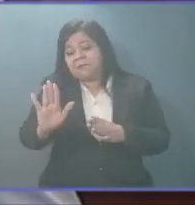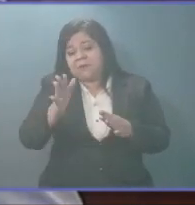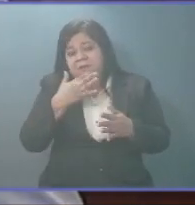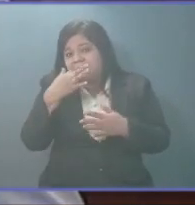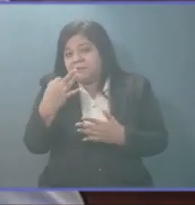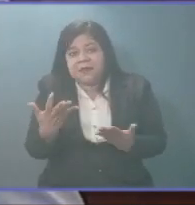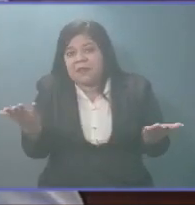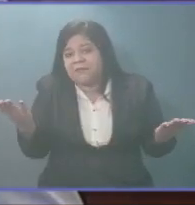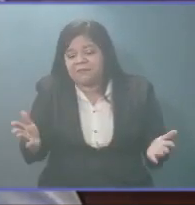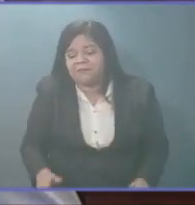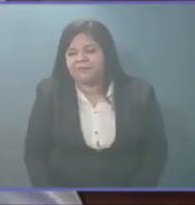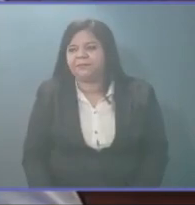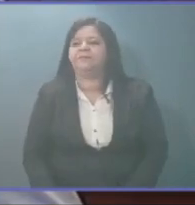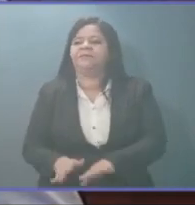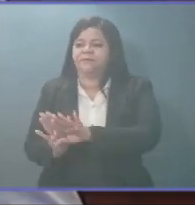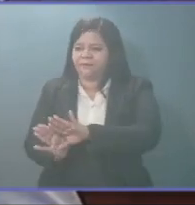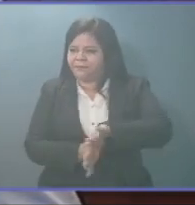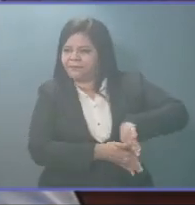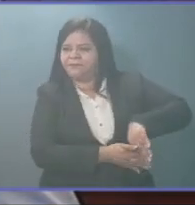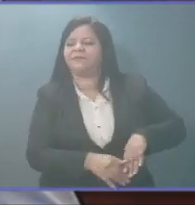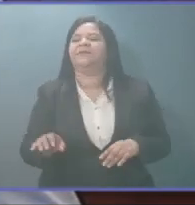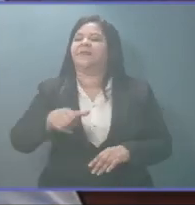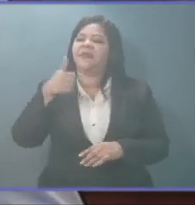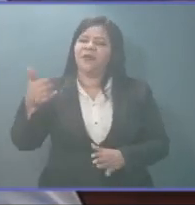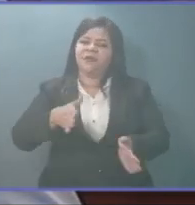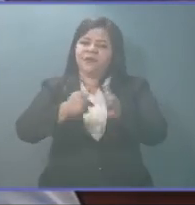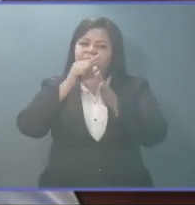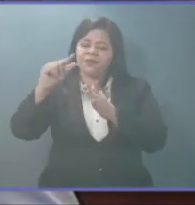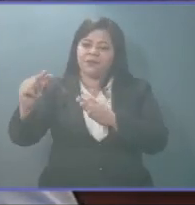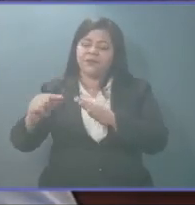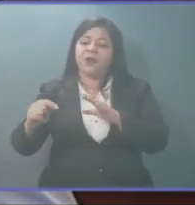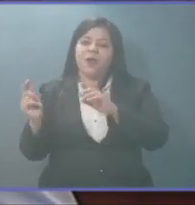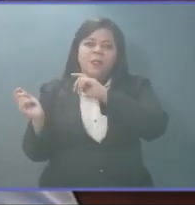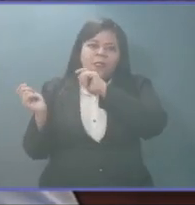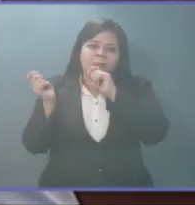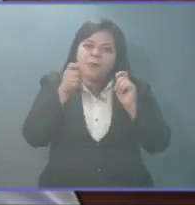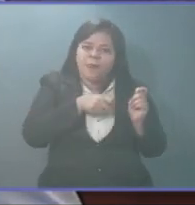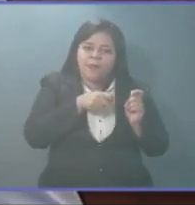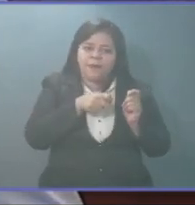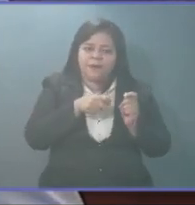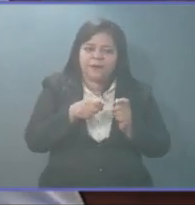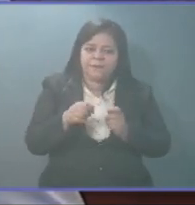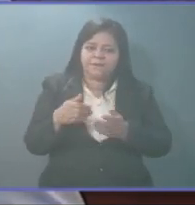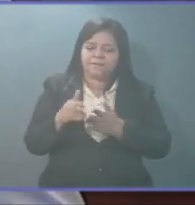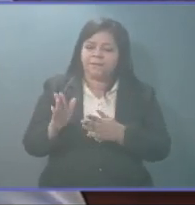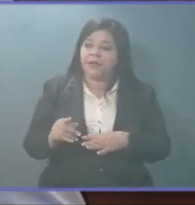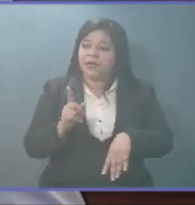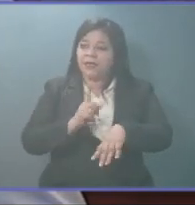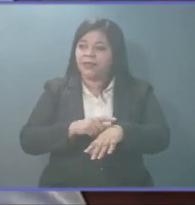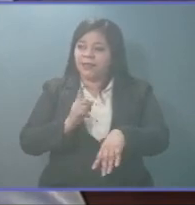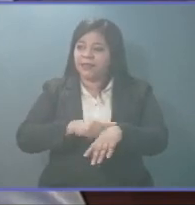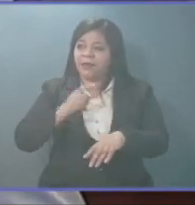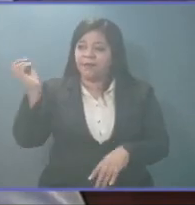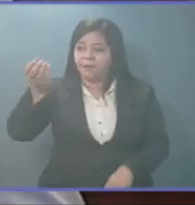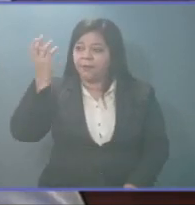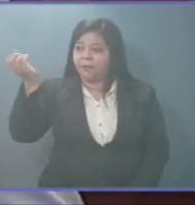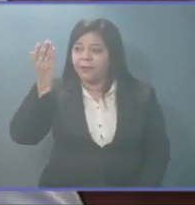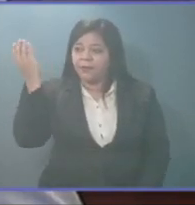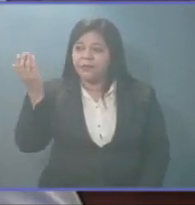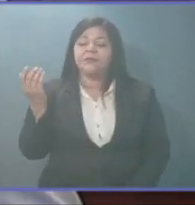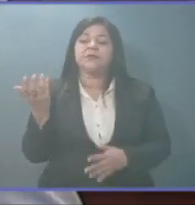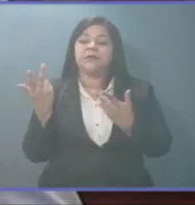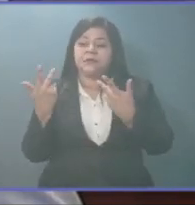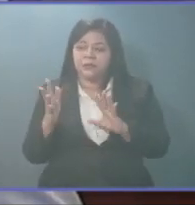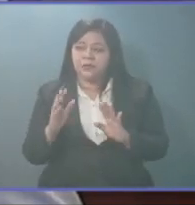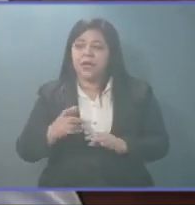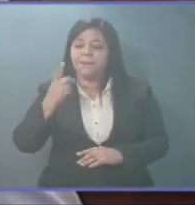verdad. Otras instituciones que se han rejuvenecido es Correos del Salvador. Solo en el periodo de la emergencia del COVID-19 se han